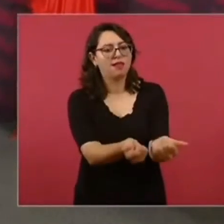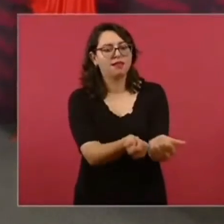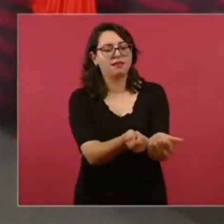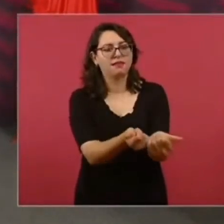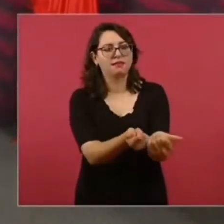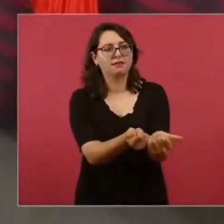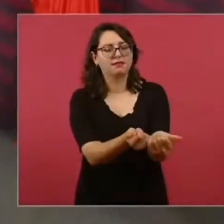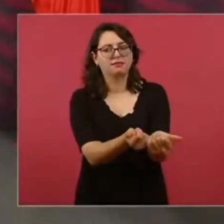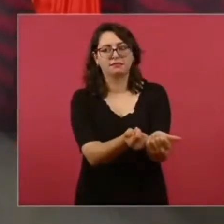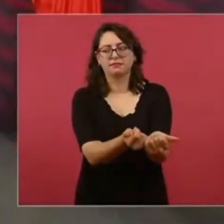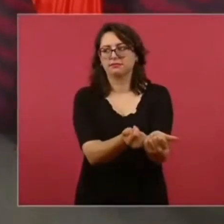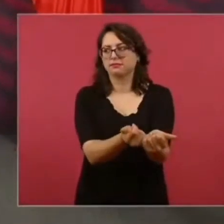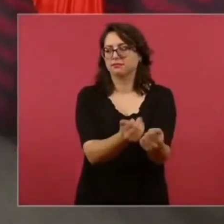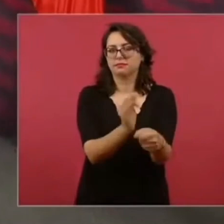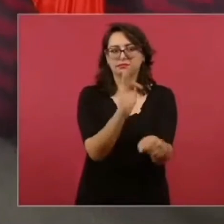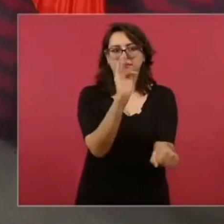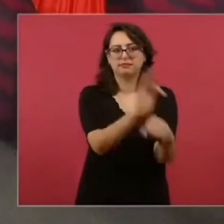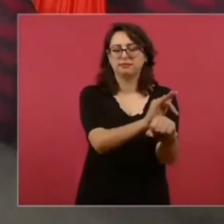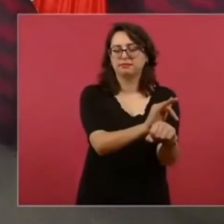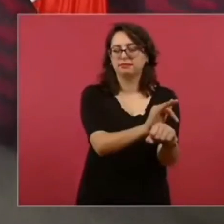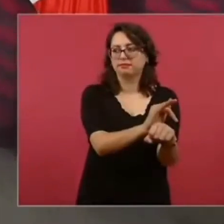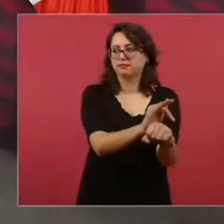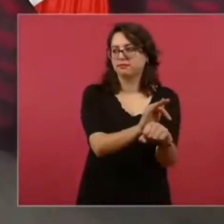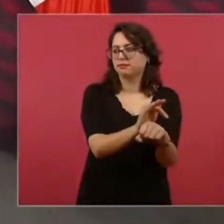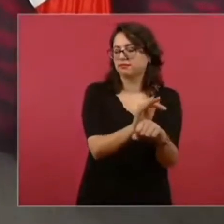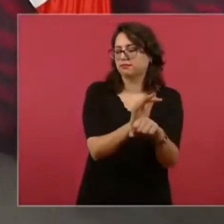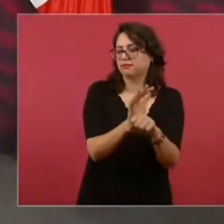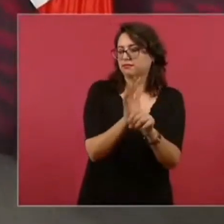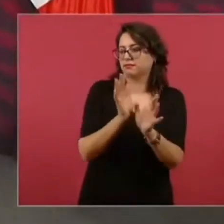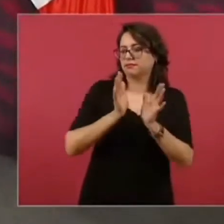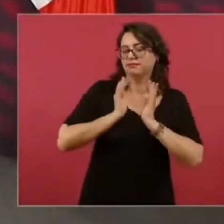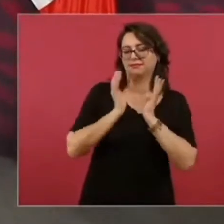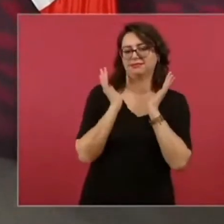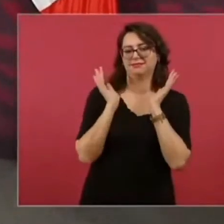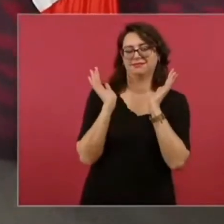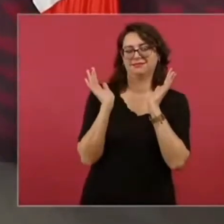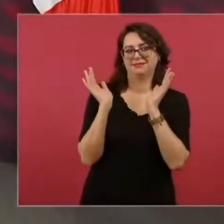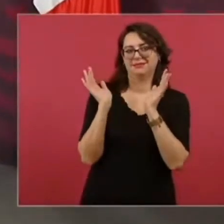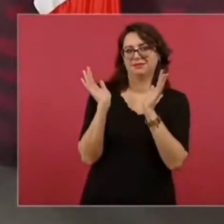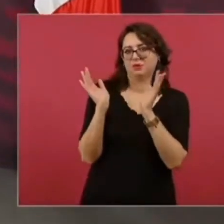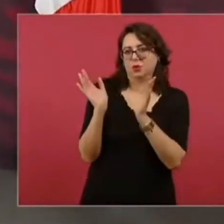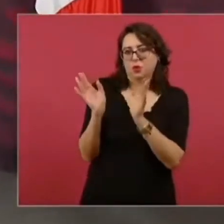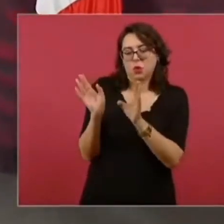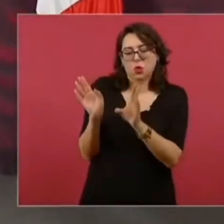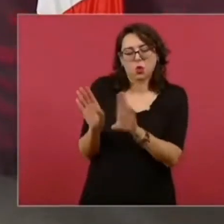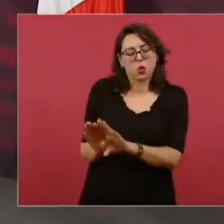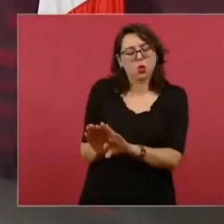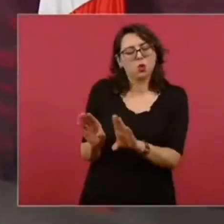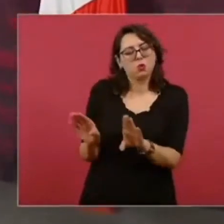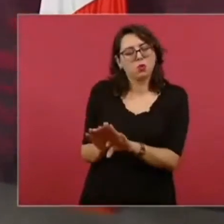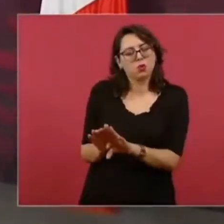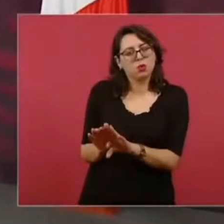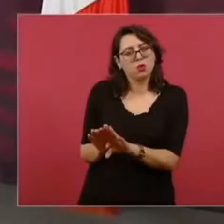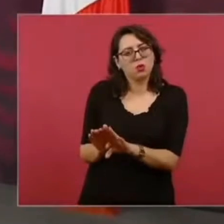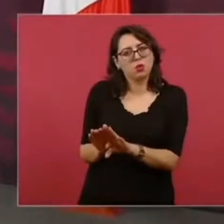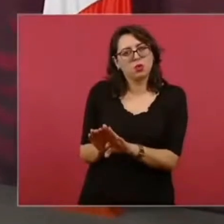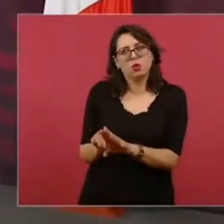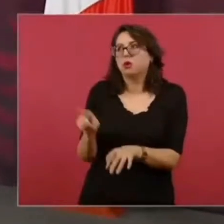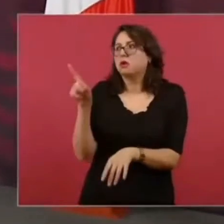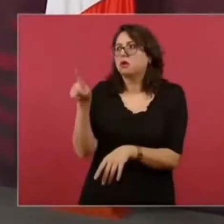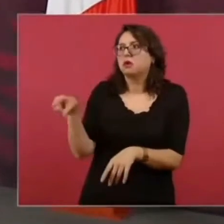¿O cómo vamos a permitir que haya resoluciones para liberar así